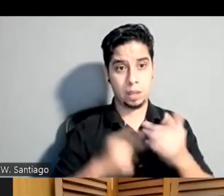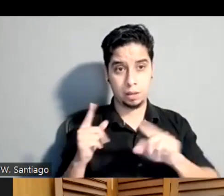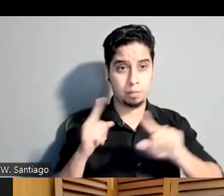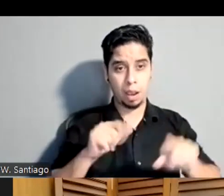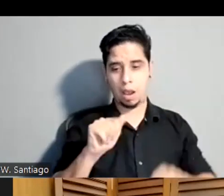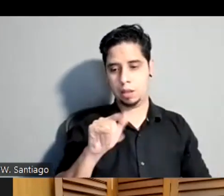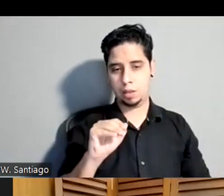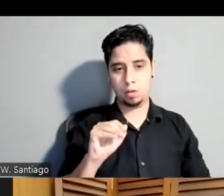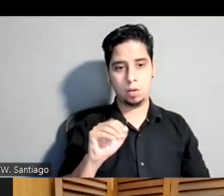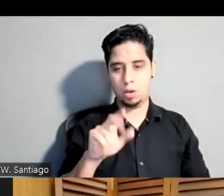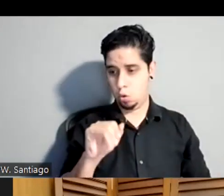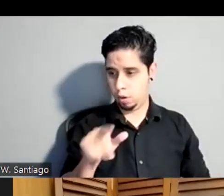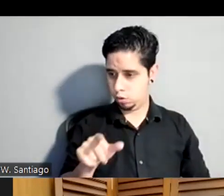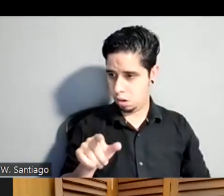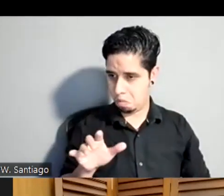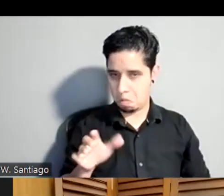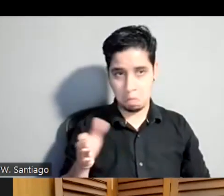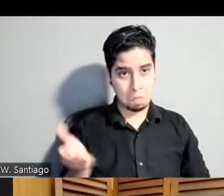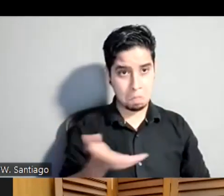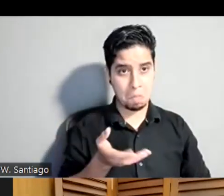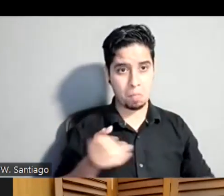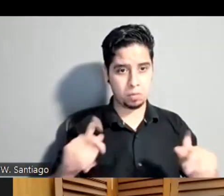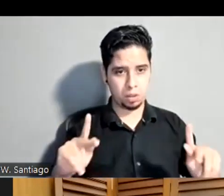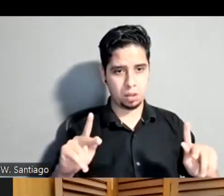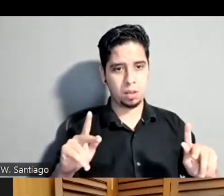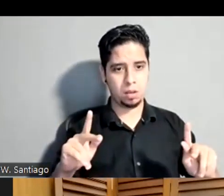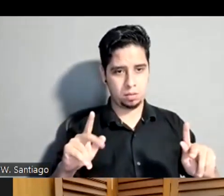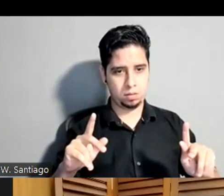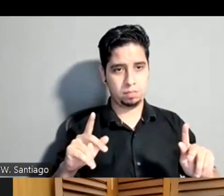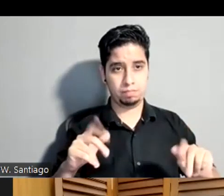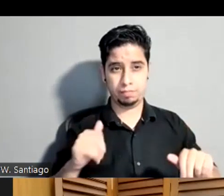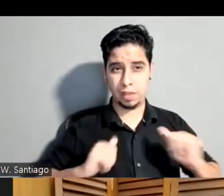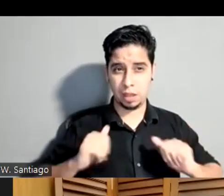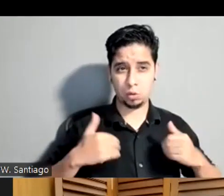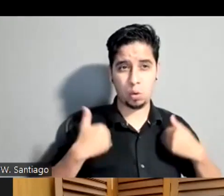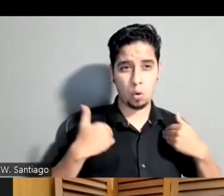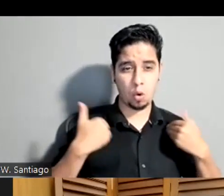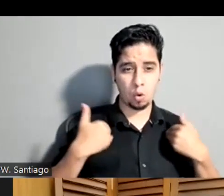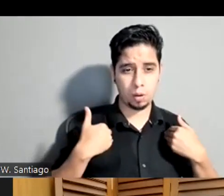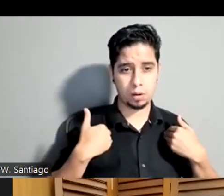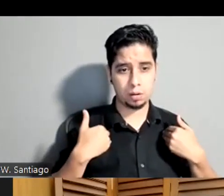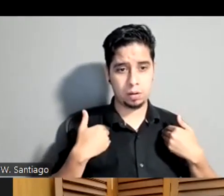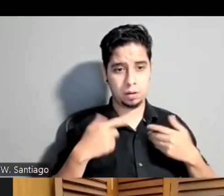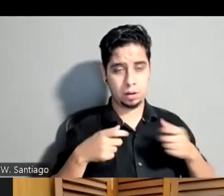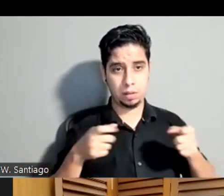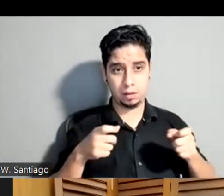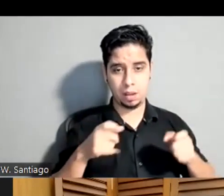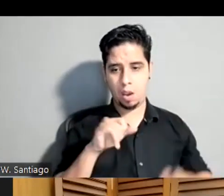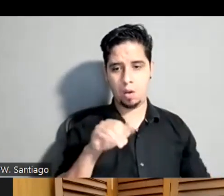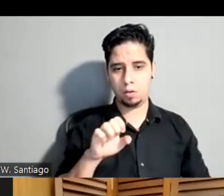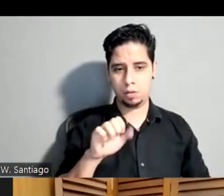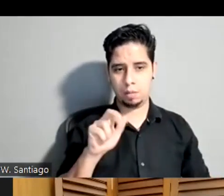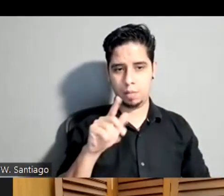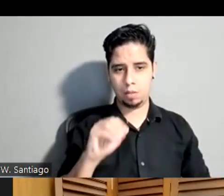y Roberto le da oportunidad para que el teatro de Cuamo, el teatro joven de que dirigía José Armando, llegue al